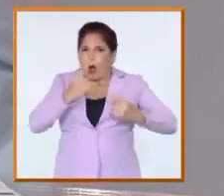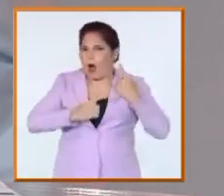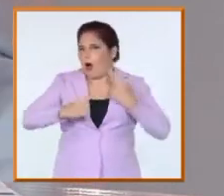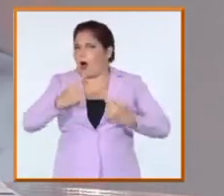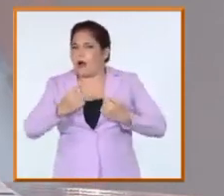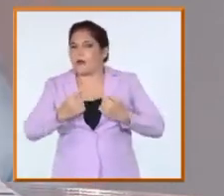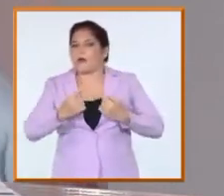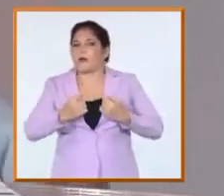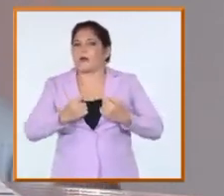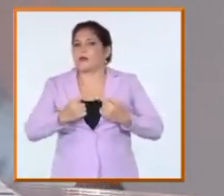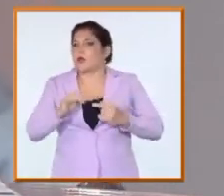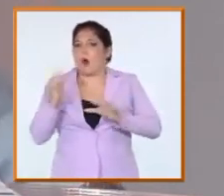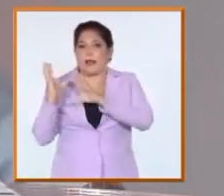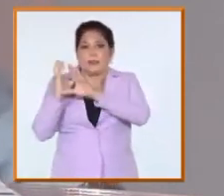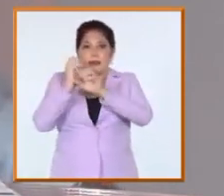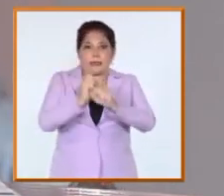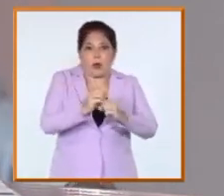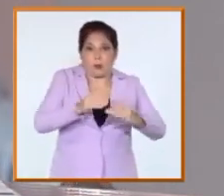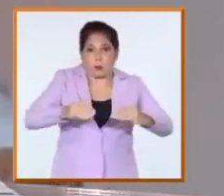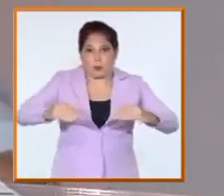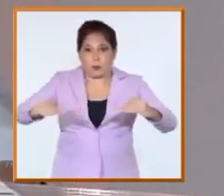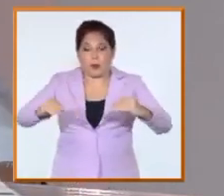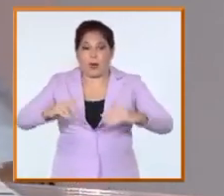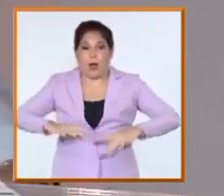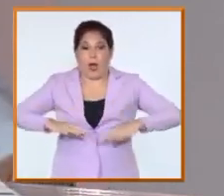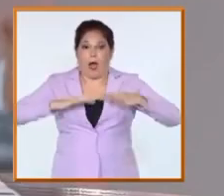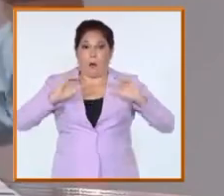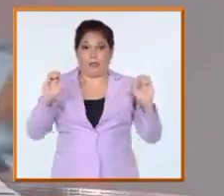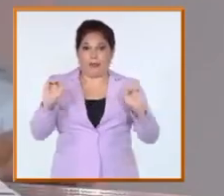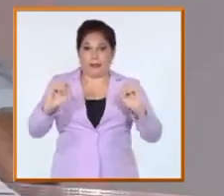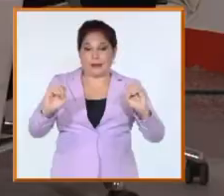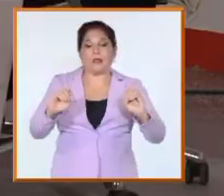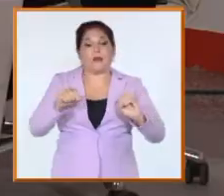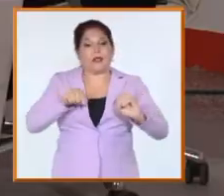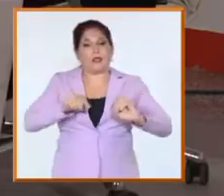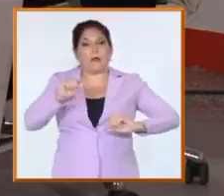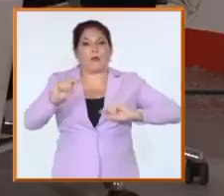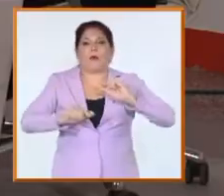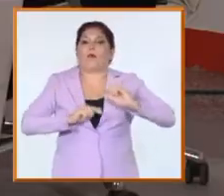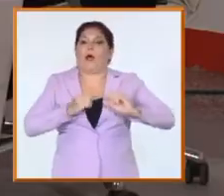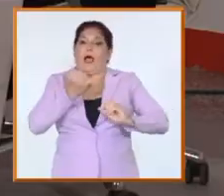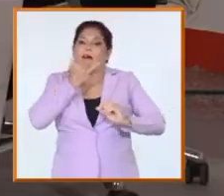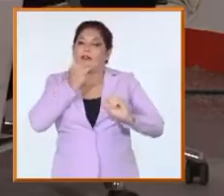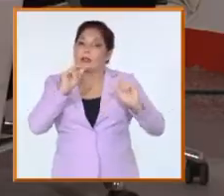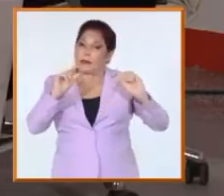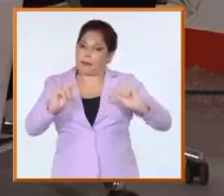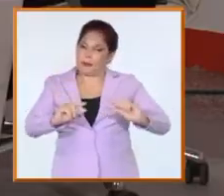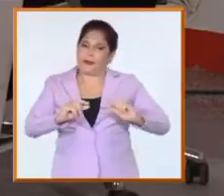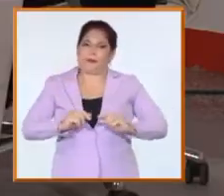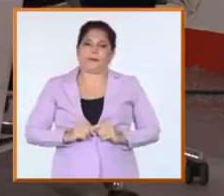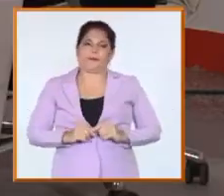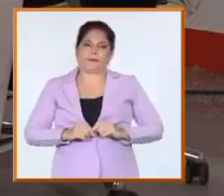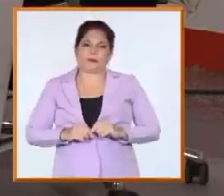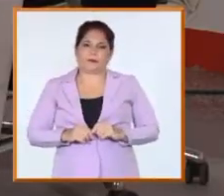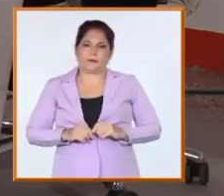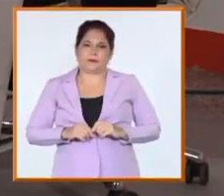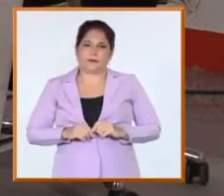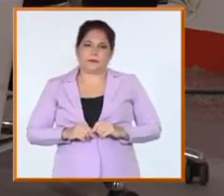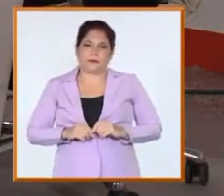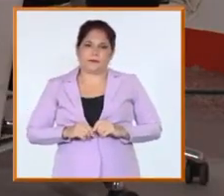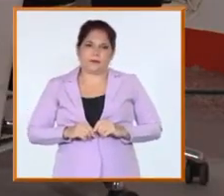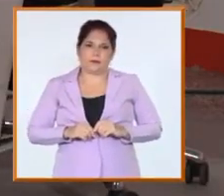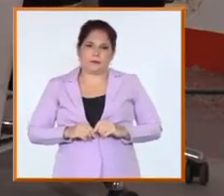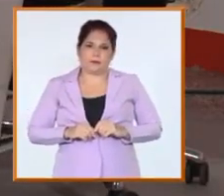tomaron decisiones inclusive es importante antes y eso inclusive disminuyó el nivel de afectaciones que pudo tener la la población